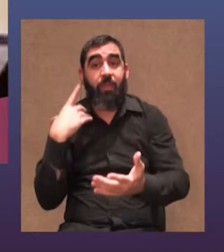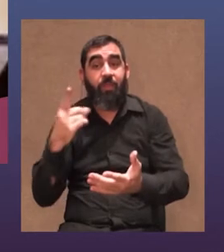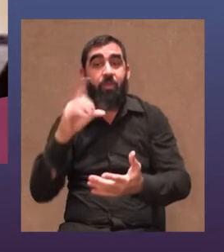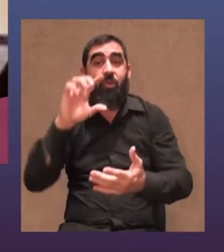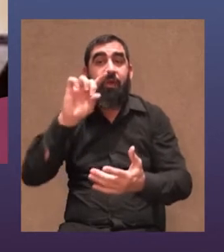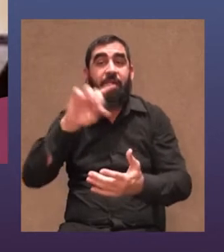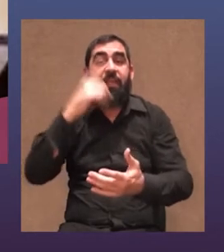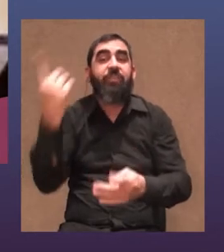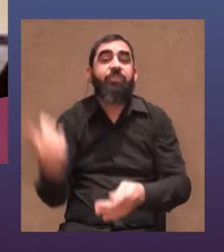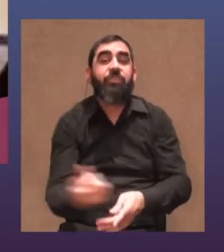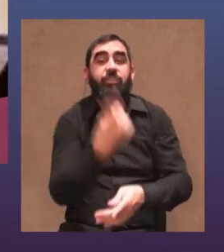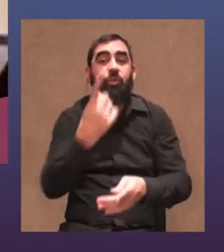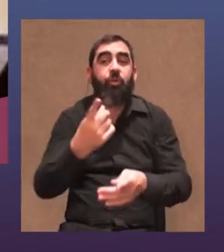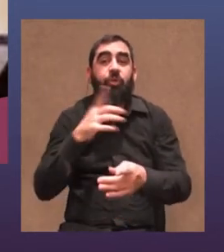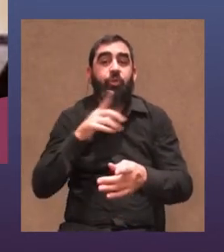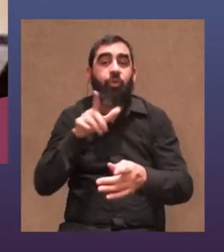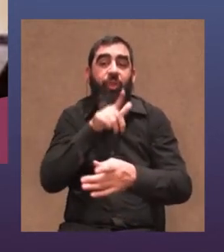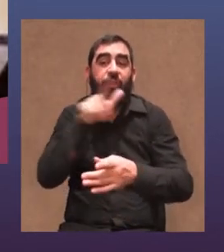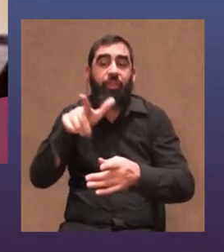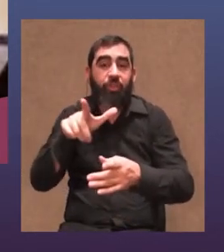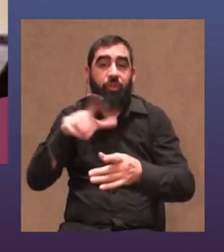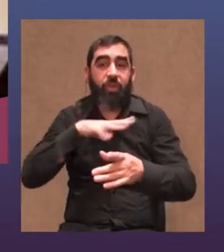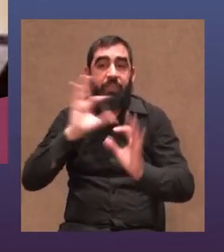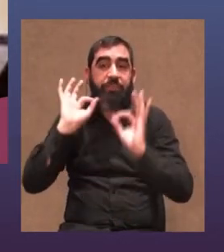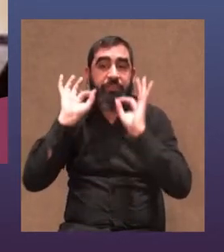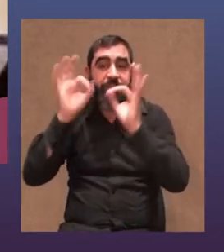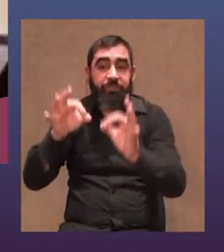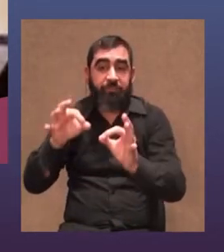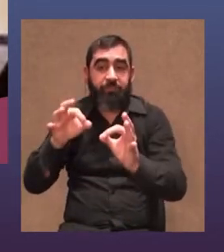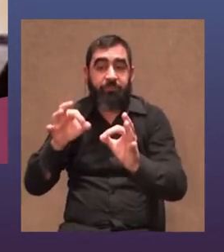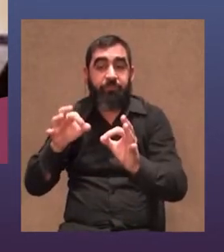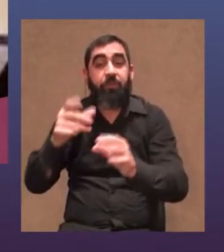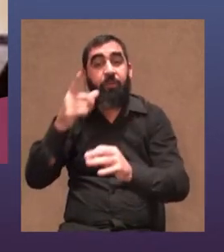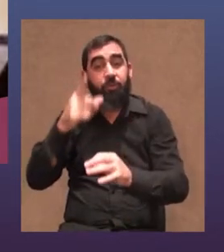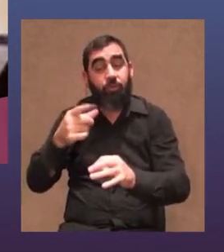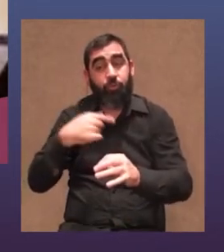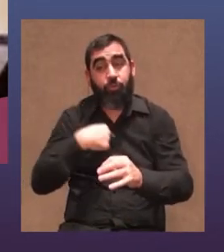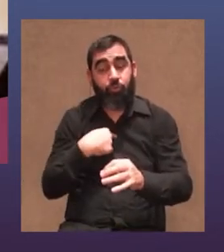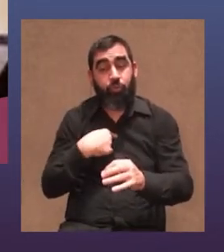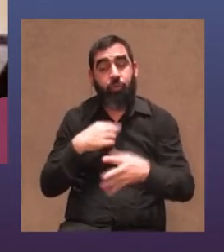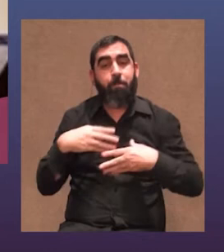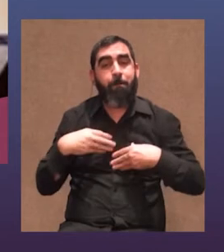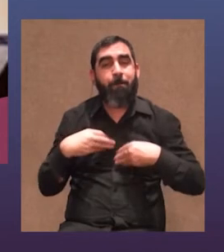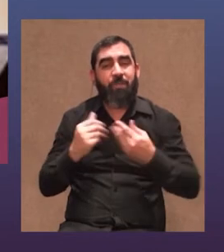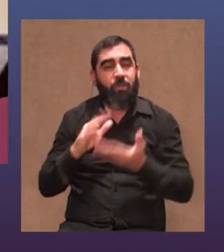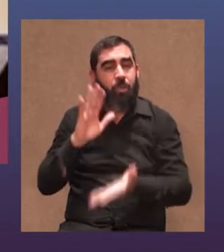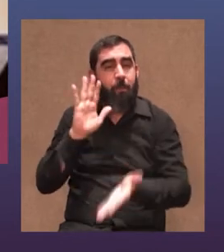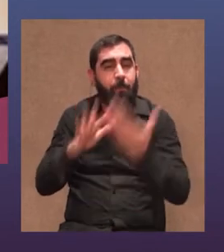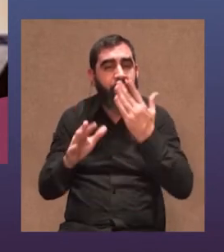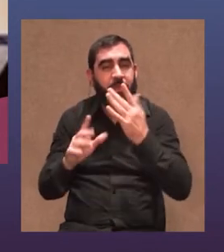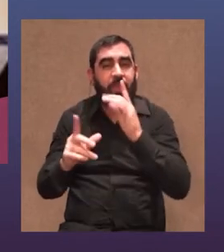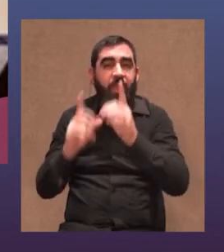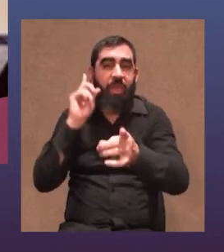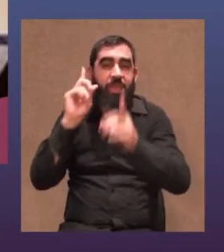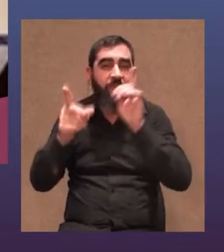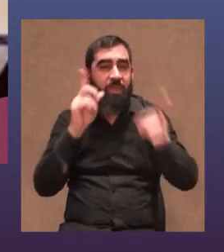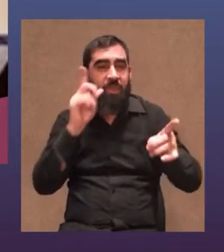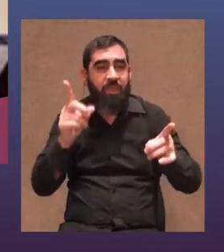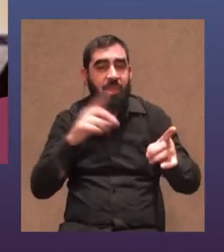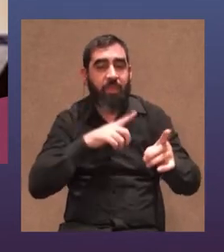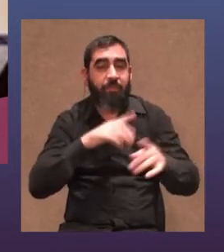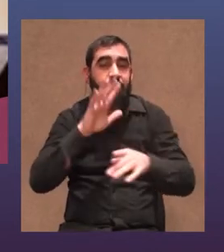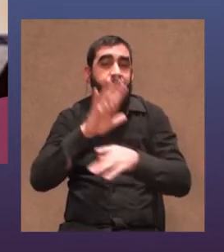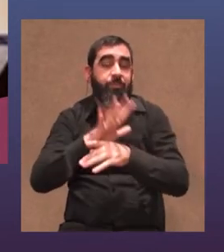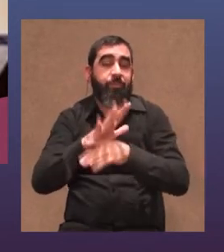15 a 20 horas con la orquesta y llegás a un concierto. Yo cada vez lo que siento más es que dirigirse parece una especie